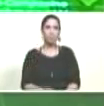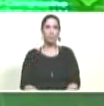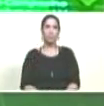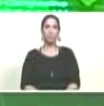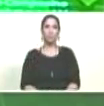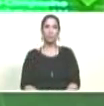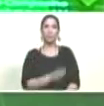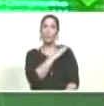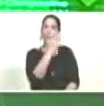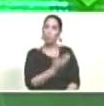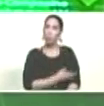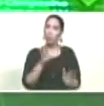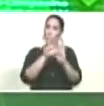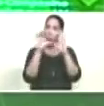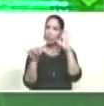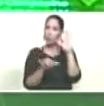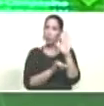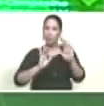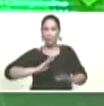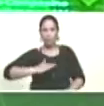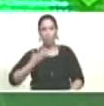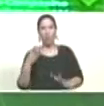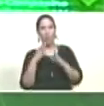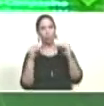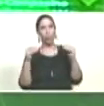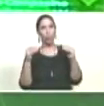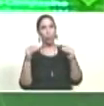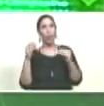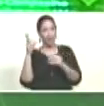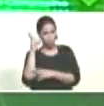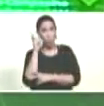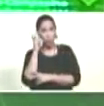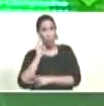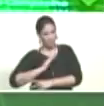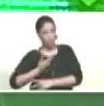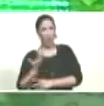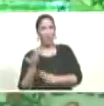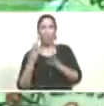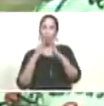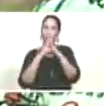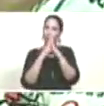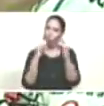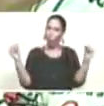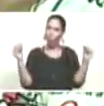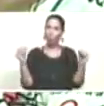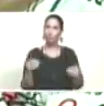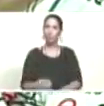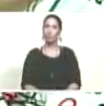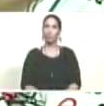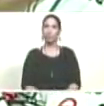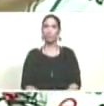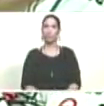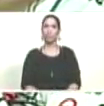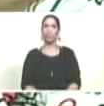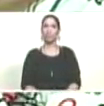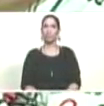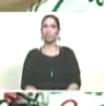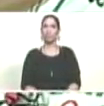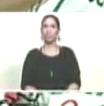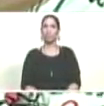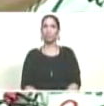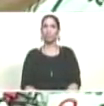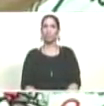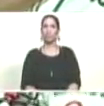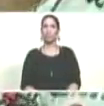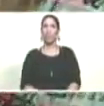El poder constituyente lo puede todo. ¿Me están escuchando? Lo puede todo. A través de